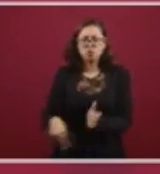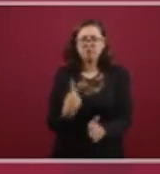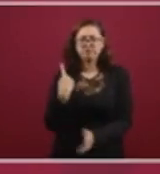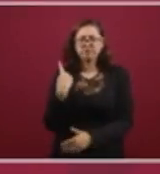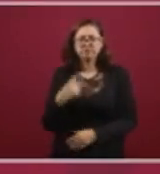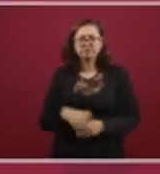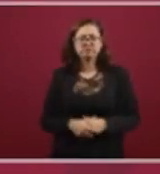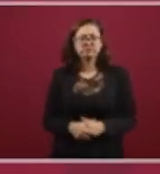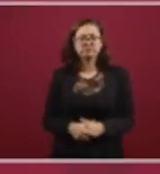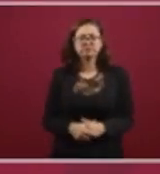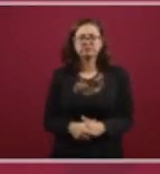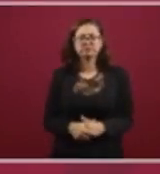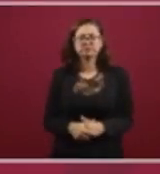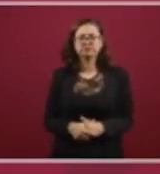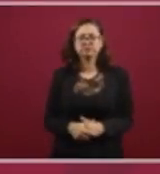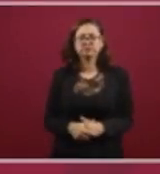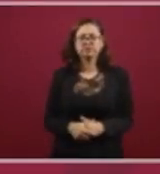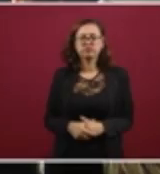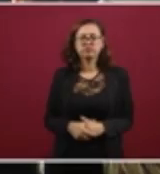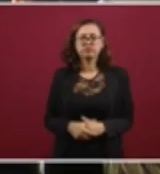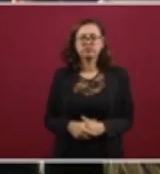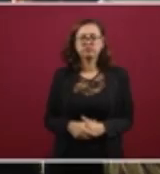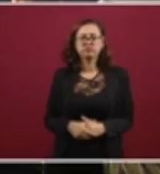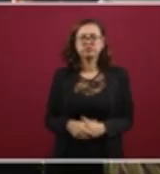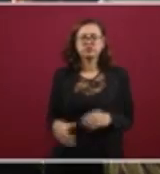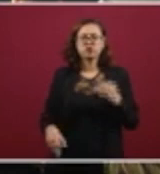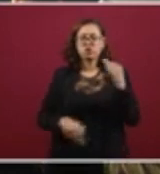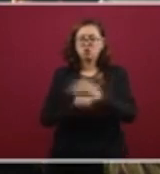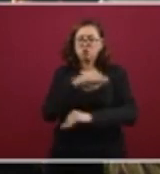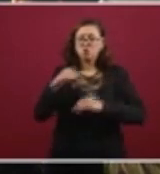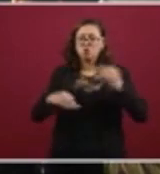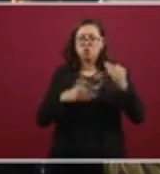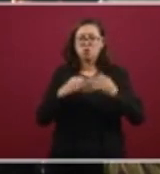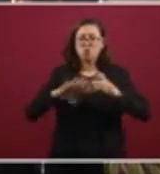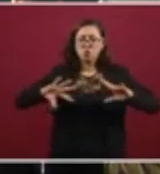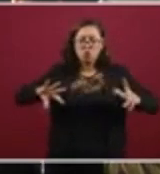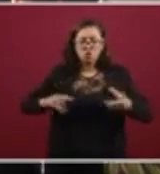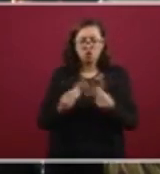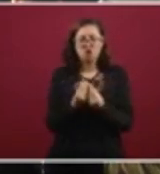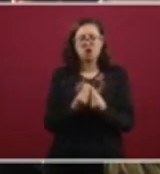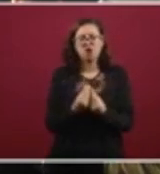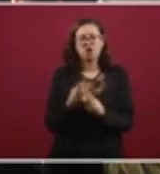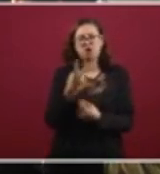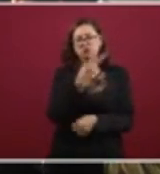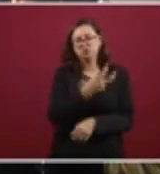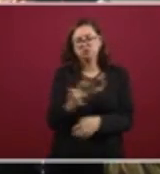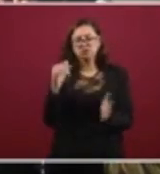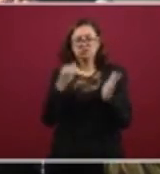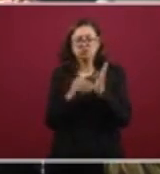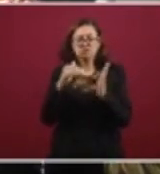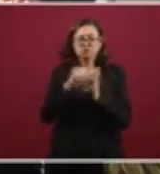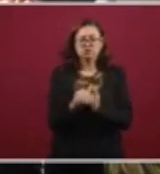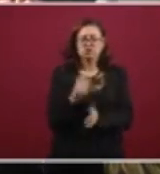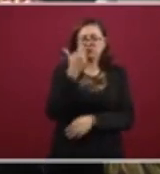toda esa cantidad, el total son más de 200 millones de pesos,